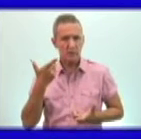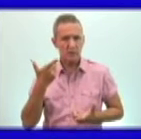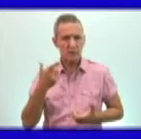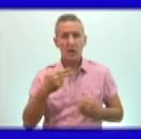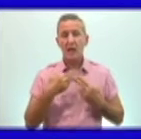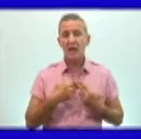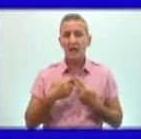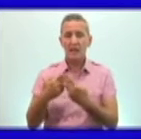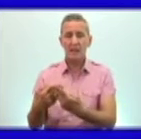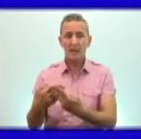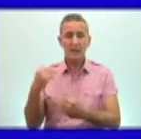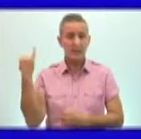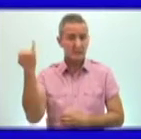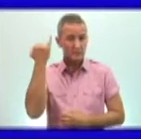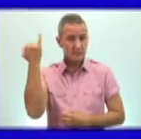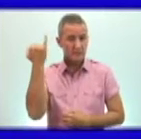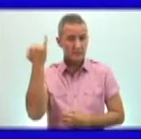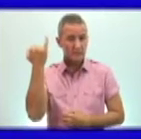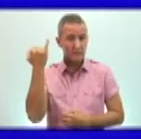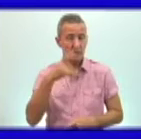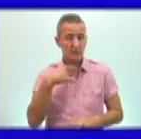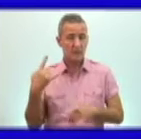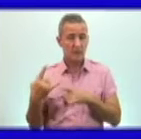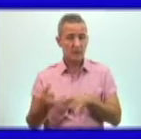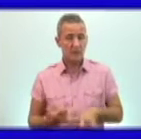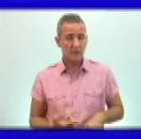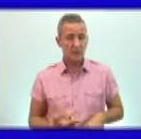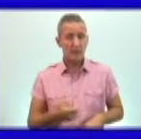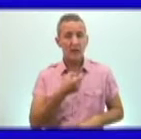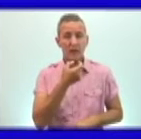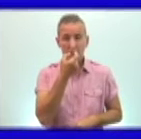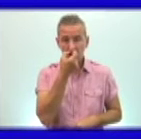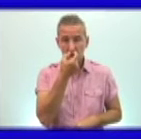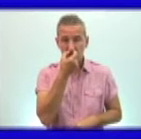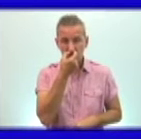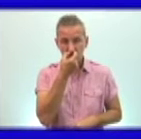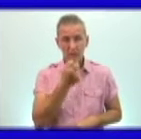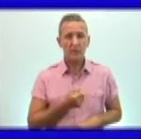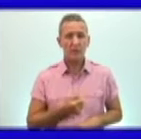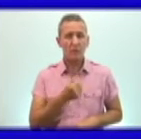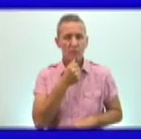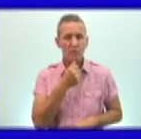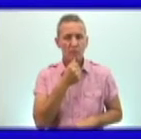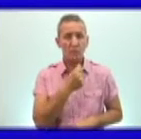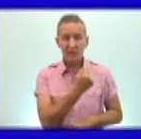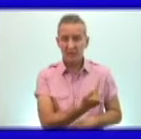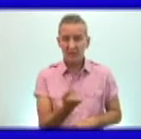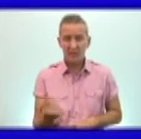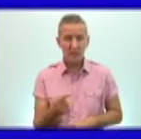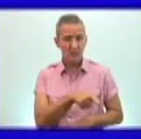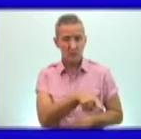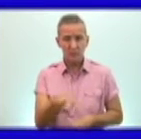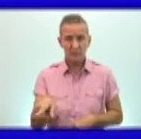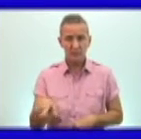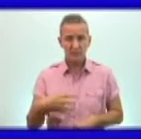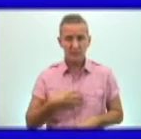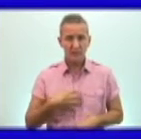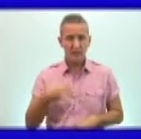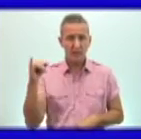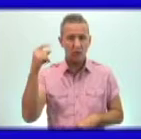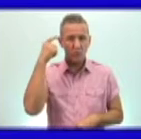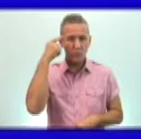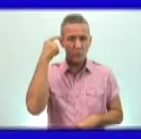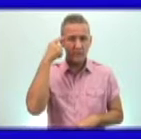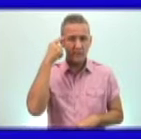héroes e internacionalistas caídos en África, como Fran País, como cada uno de ustedes, tenemos una idea instintiva de lo que